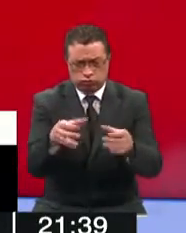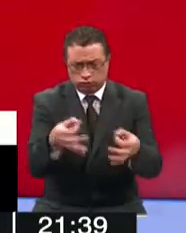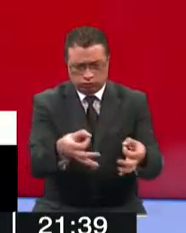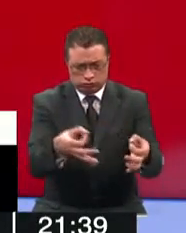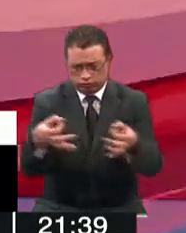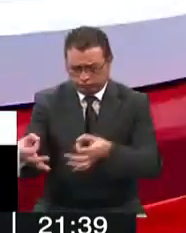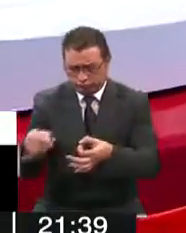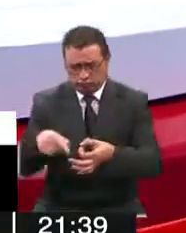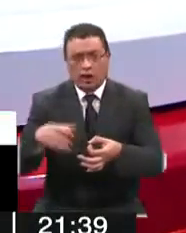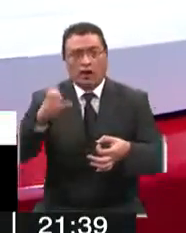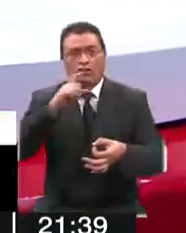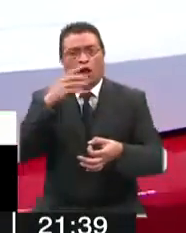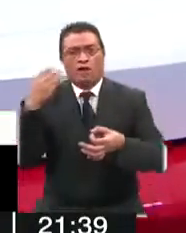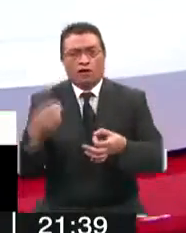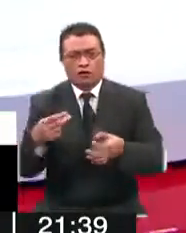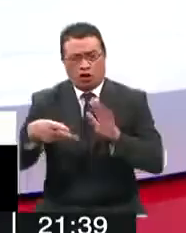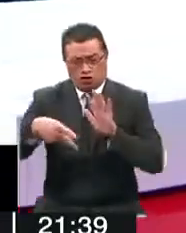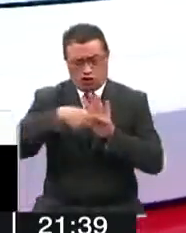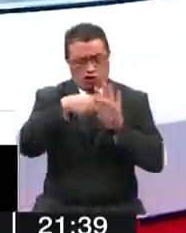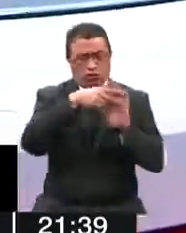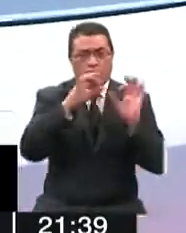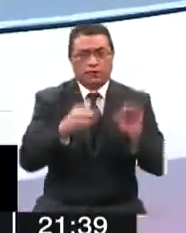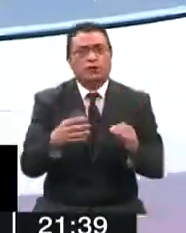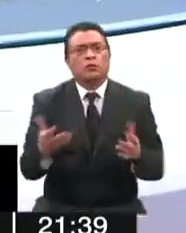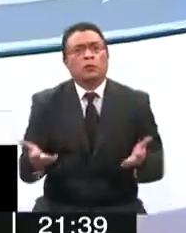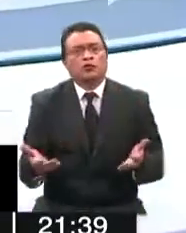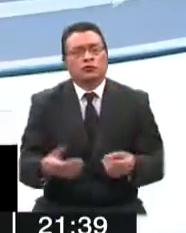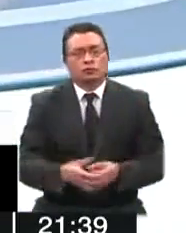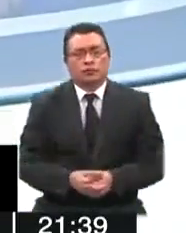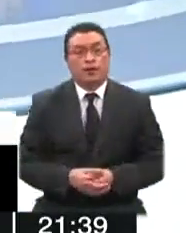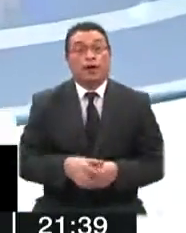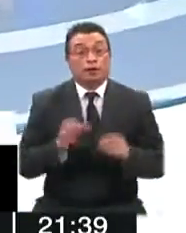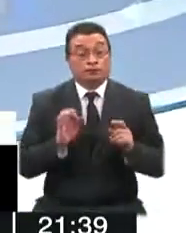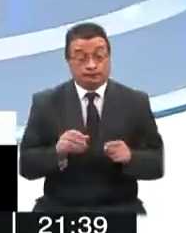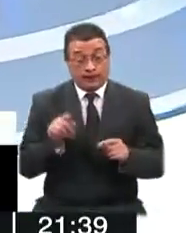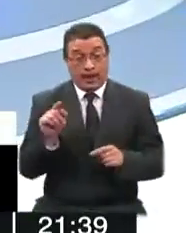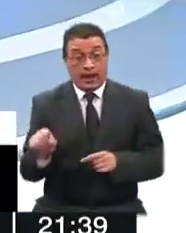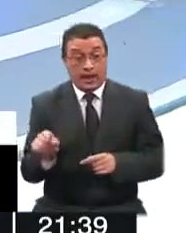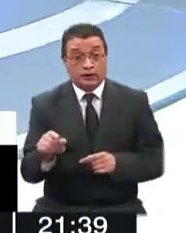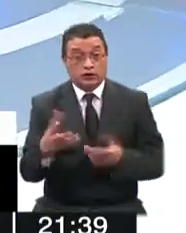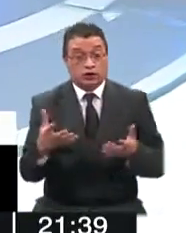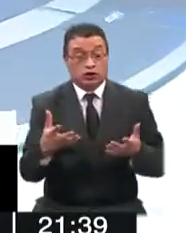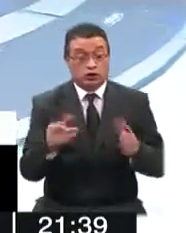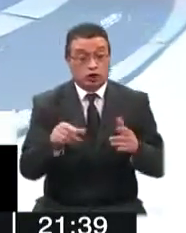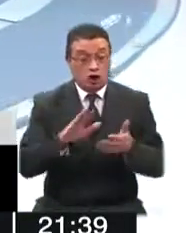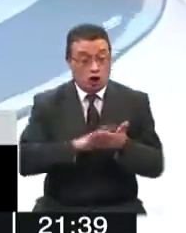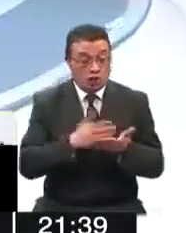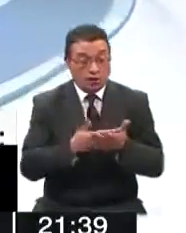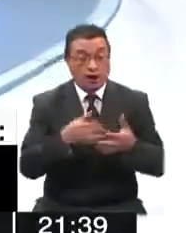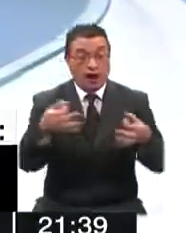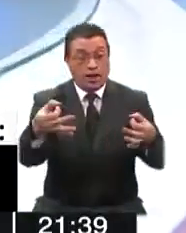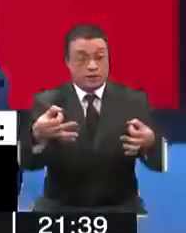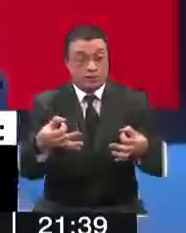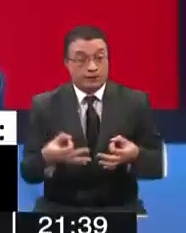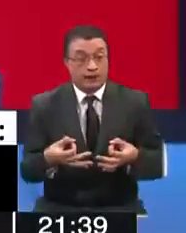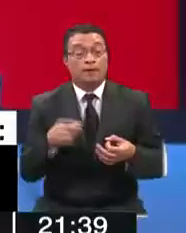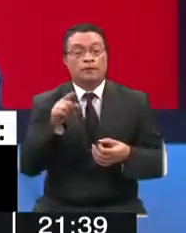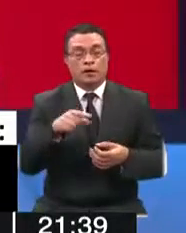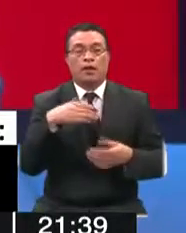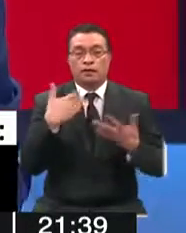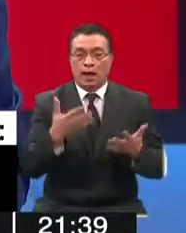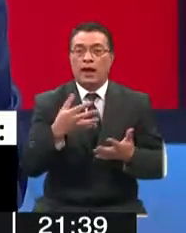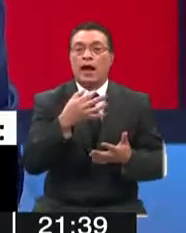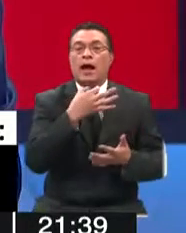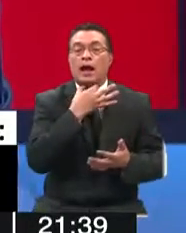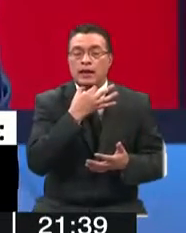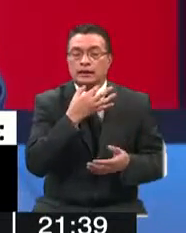entreguen sean correctos y apegados a la norma? No, justamente los estados financieros son auditados externamente para garantizar de alguna manera